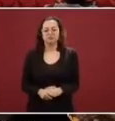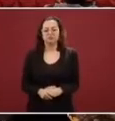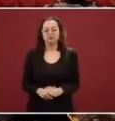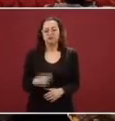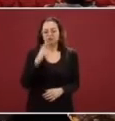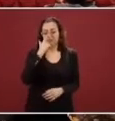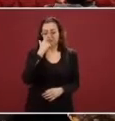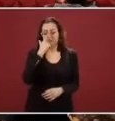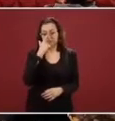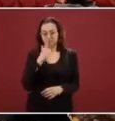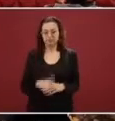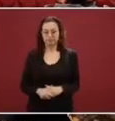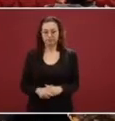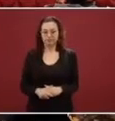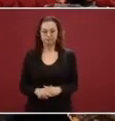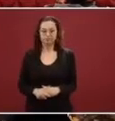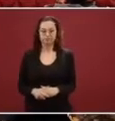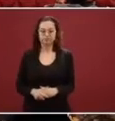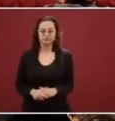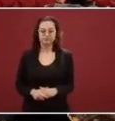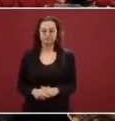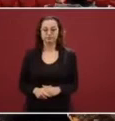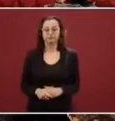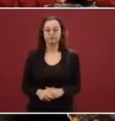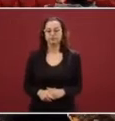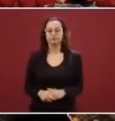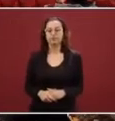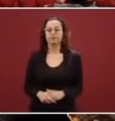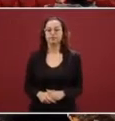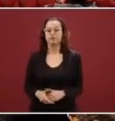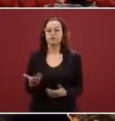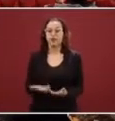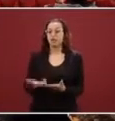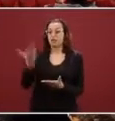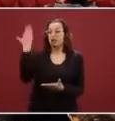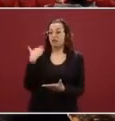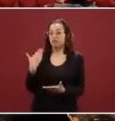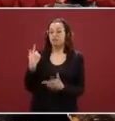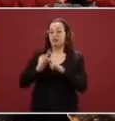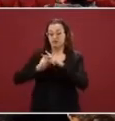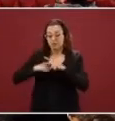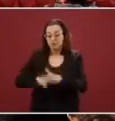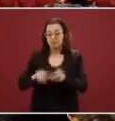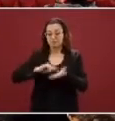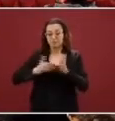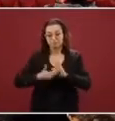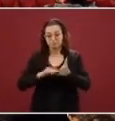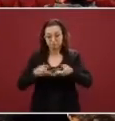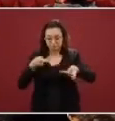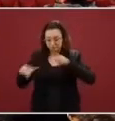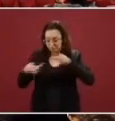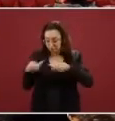En cuanto al acercamiento con los actores de la aeronáutica, desde meses atrás existe una estrategia de coordinación